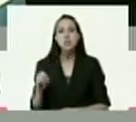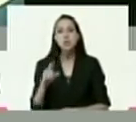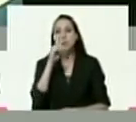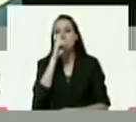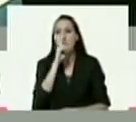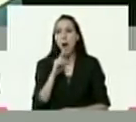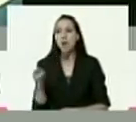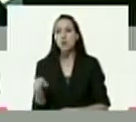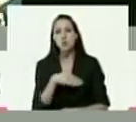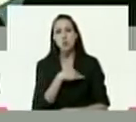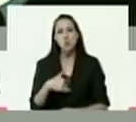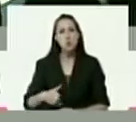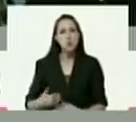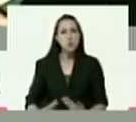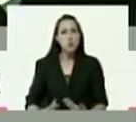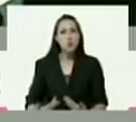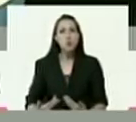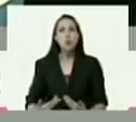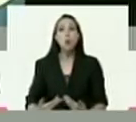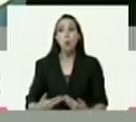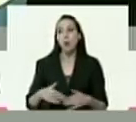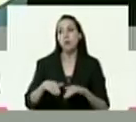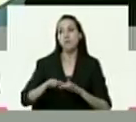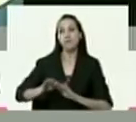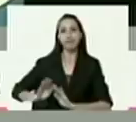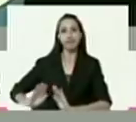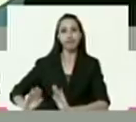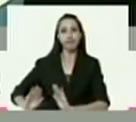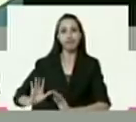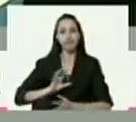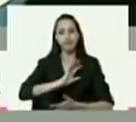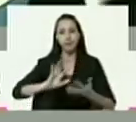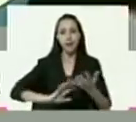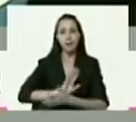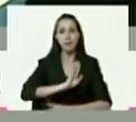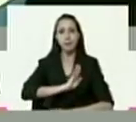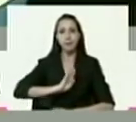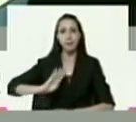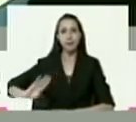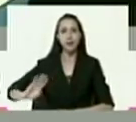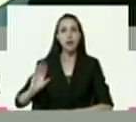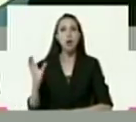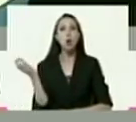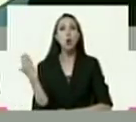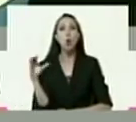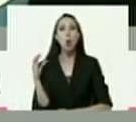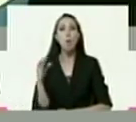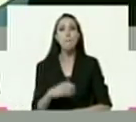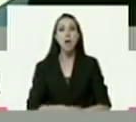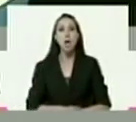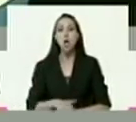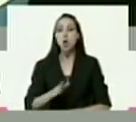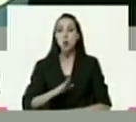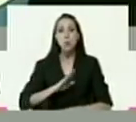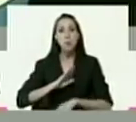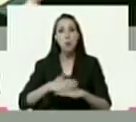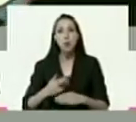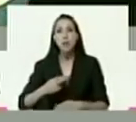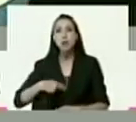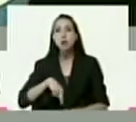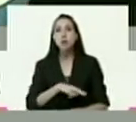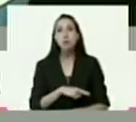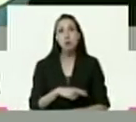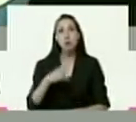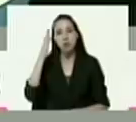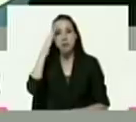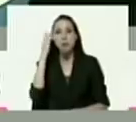colombiano. Y ojalá pudiésemos respetarnos como es debido quienes gobiernan en Venezuela y quienes gobiernan desde Venezuela, y nosotros